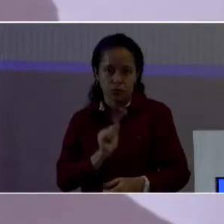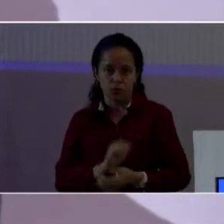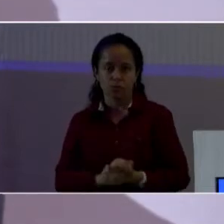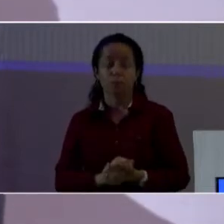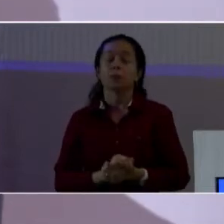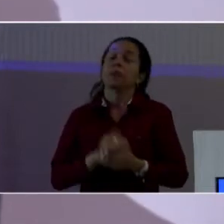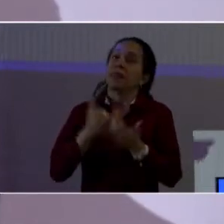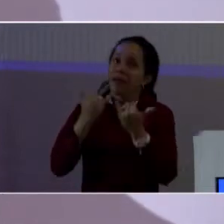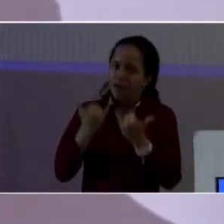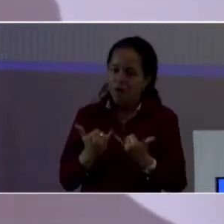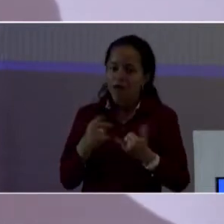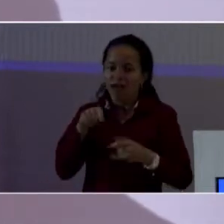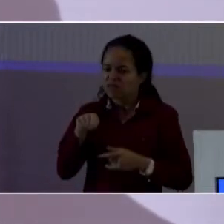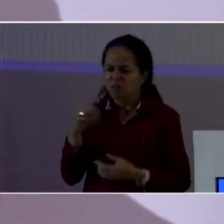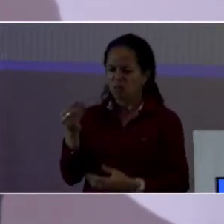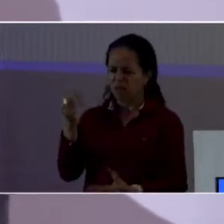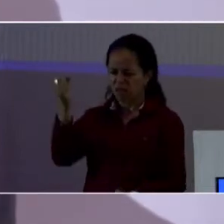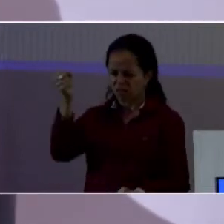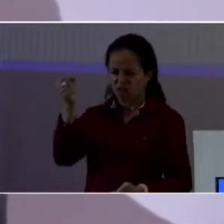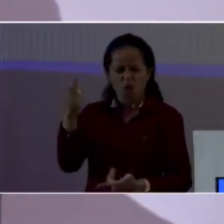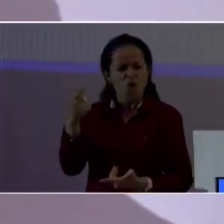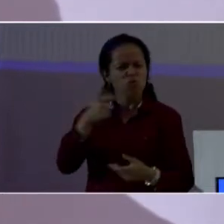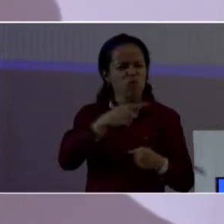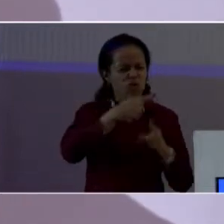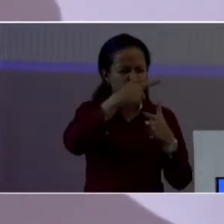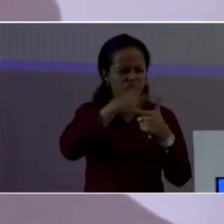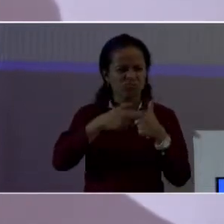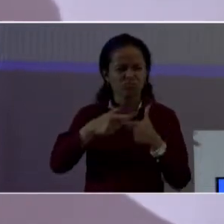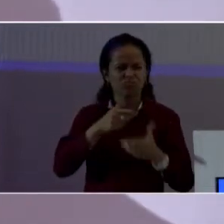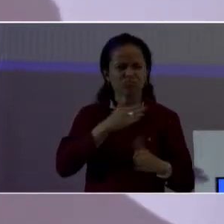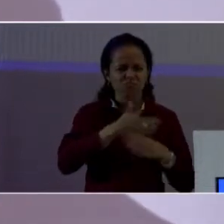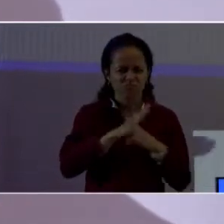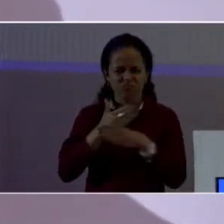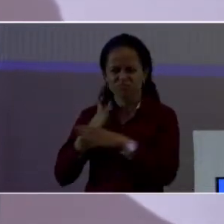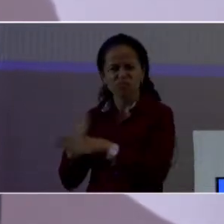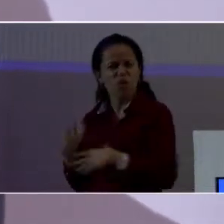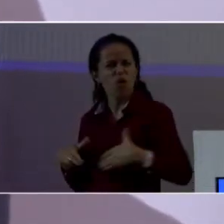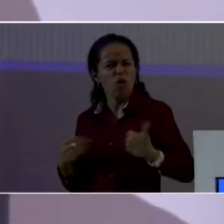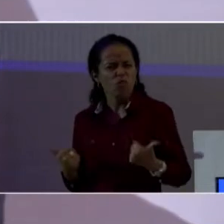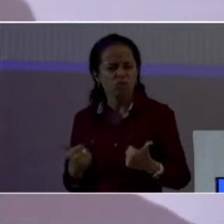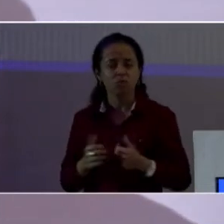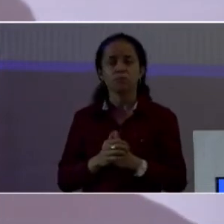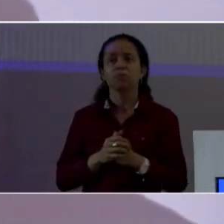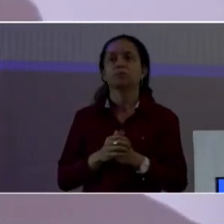bien, esa plata, ¿cómo se distribuyó? Que es el objeto de la pregunta.